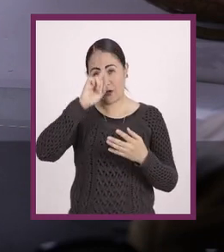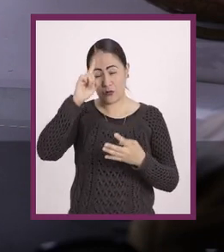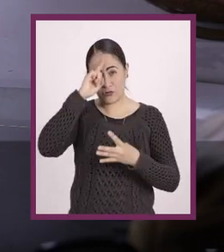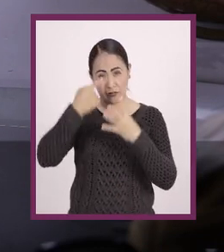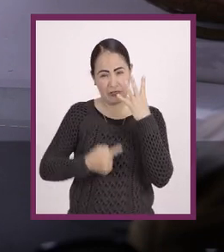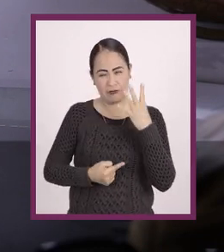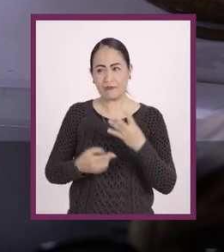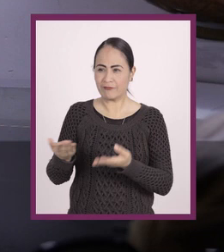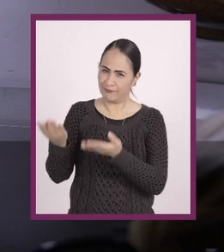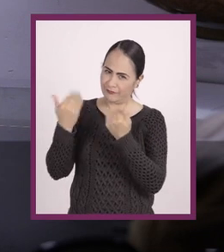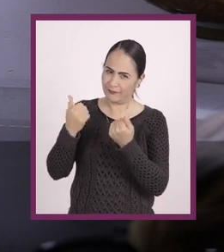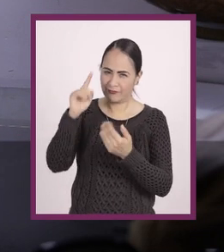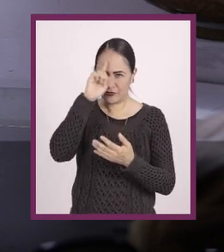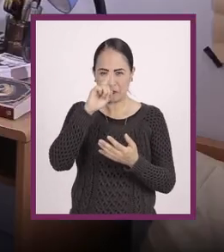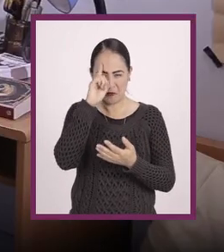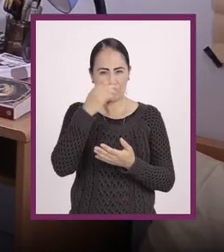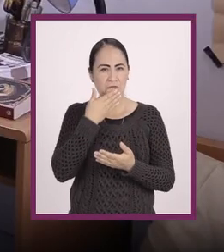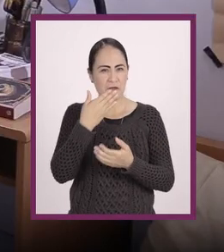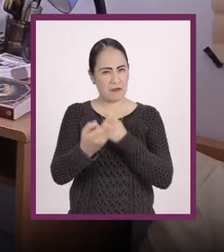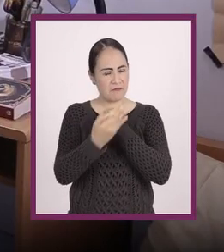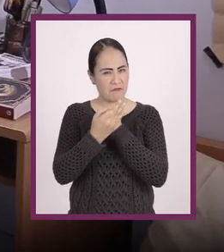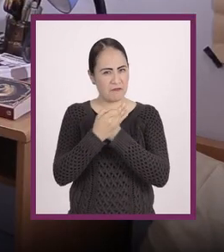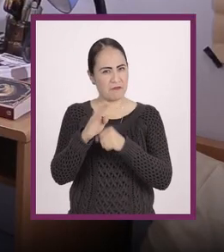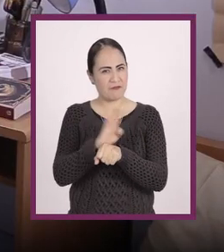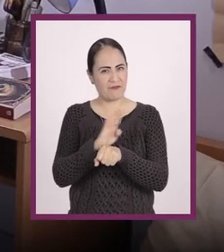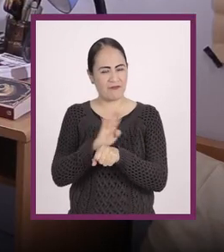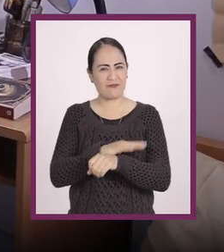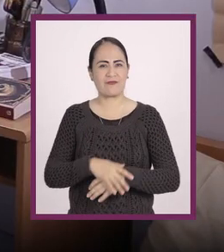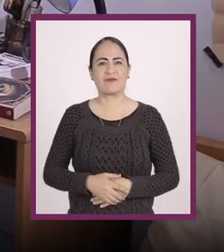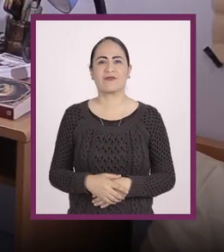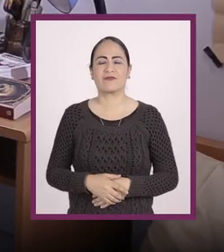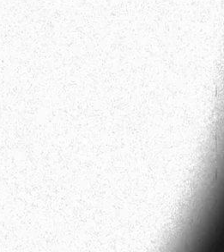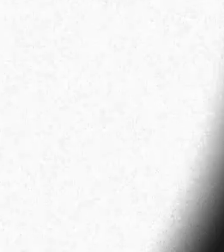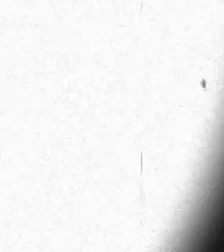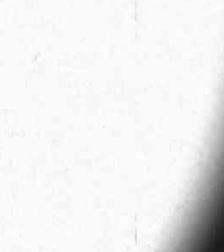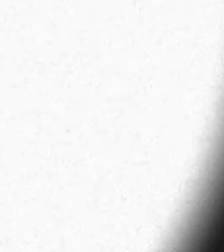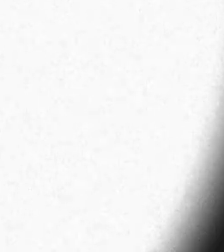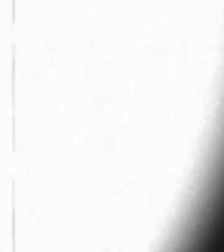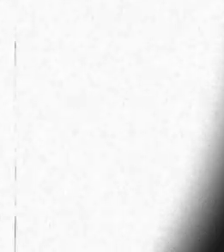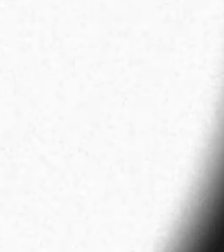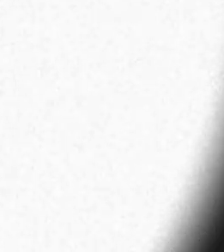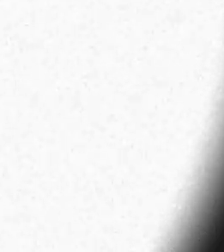les quiero compartir sus recomendaciones adelante no serán de mucha utilidad